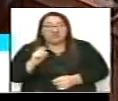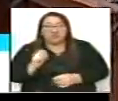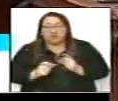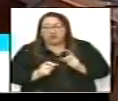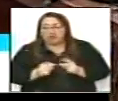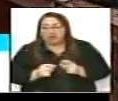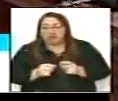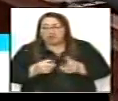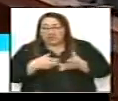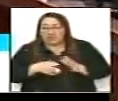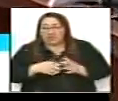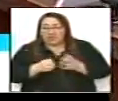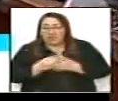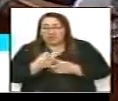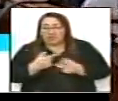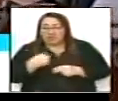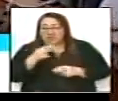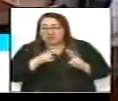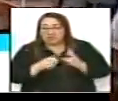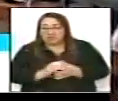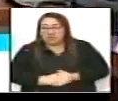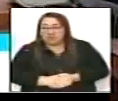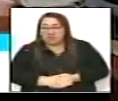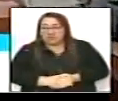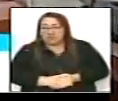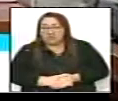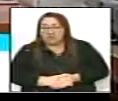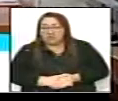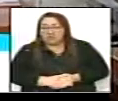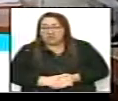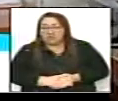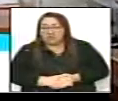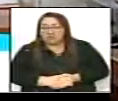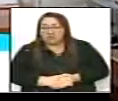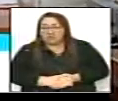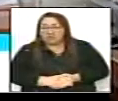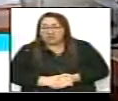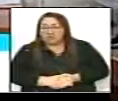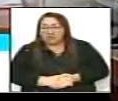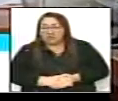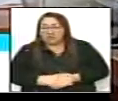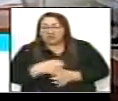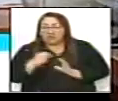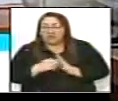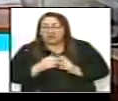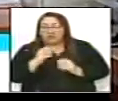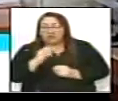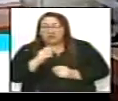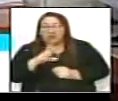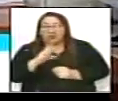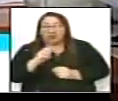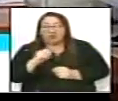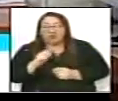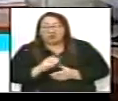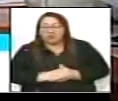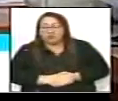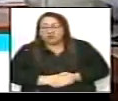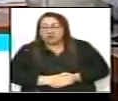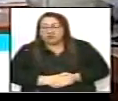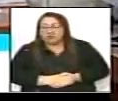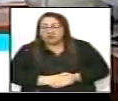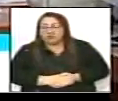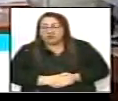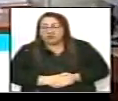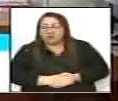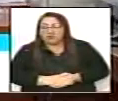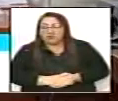arequipeños. Cuando hemos revisado desde el Congreso de la República proyectos como Olmos, porque Proyecto Olmos ha estado dentro del paquete